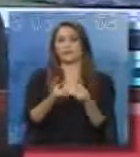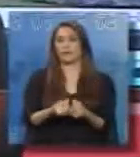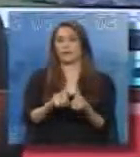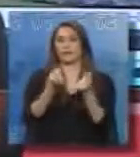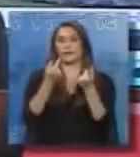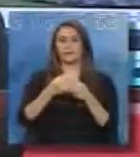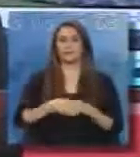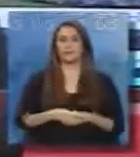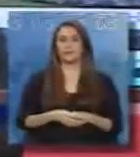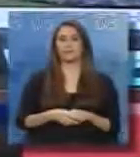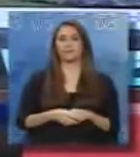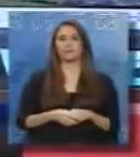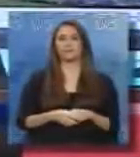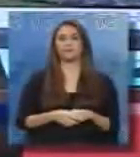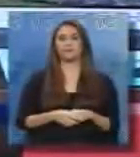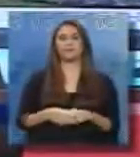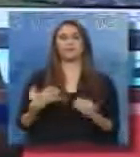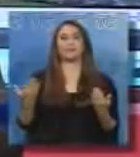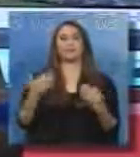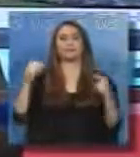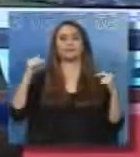1.700 emergencias que se gestionan desde el EQ 911 de Quito. Esto nos va a permitir que las instituciones se puedan comunicar entre